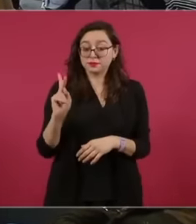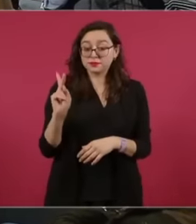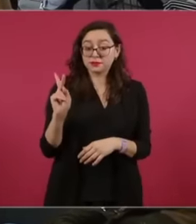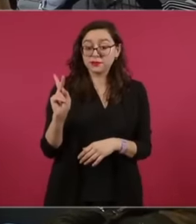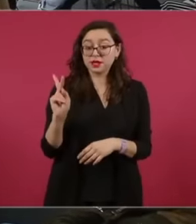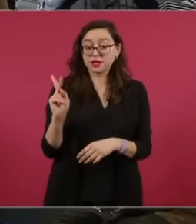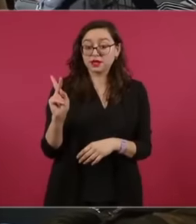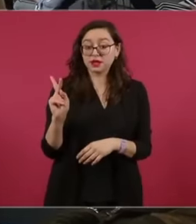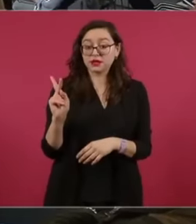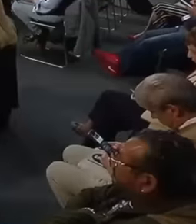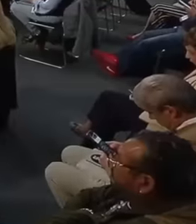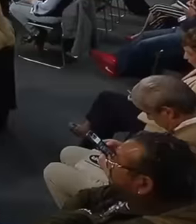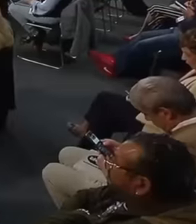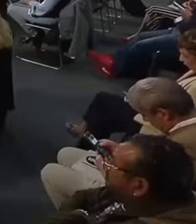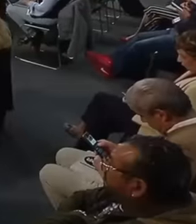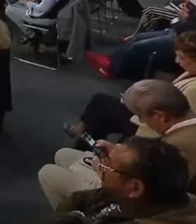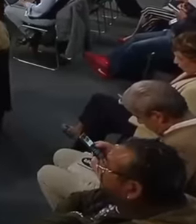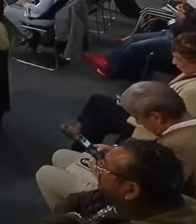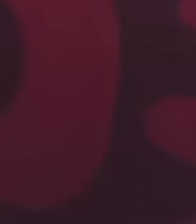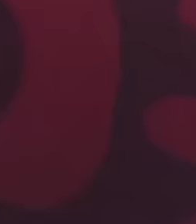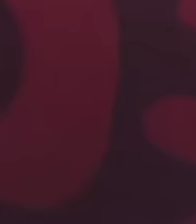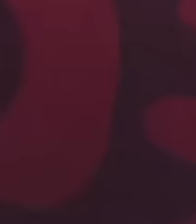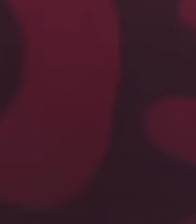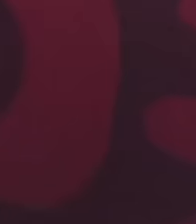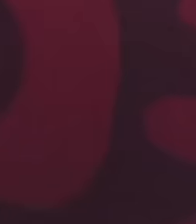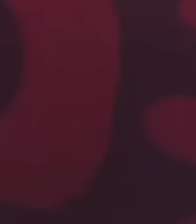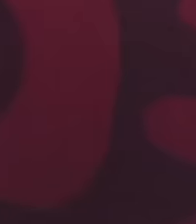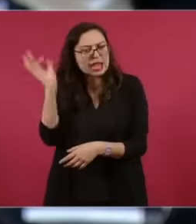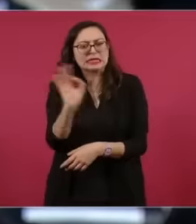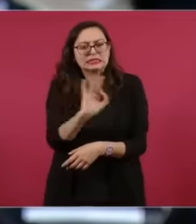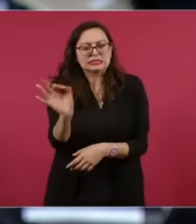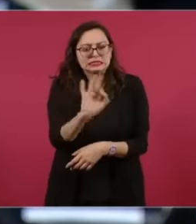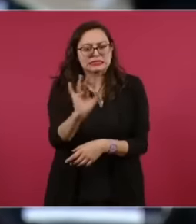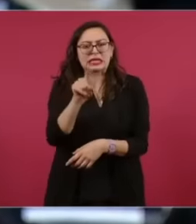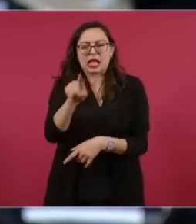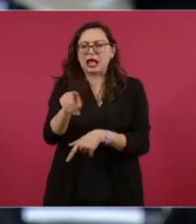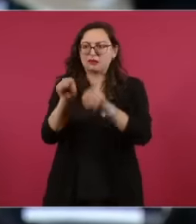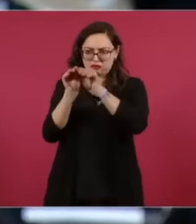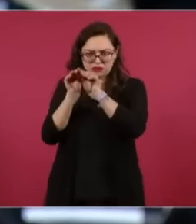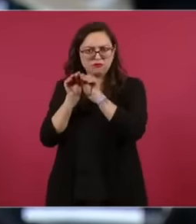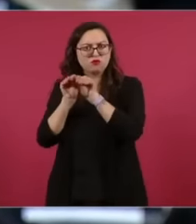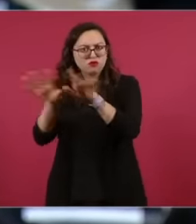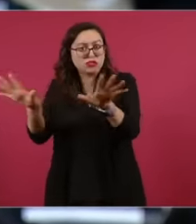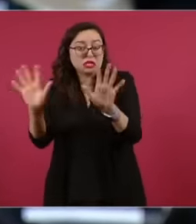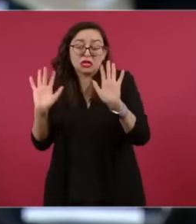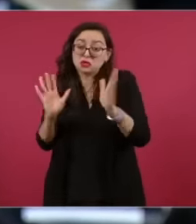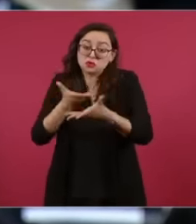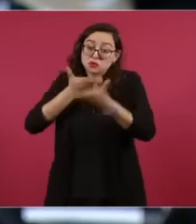no queriendo enfrentar la violencia con la violencia,